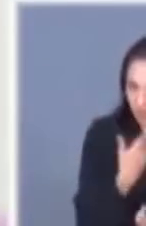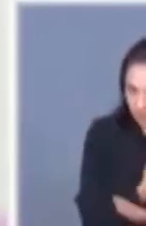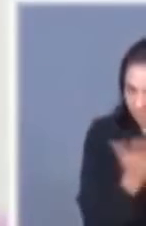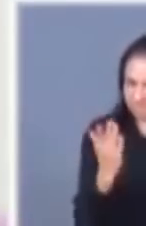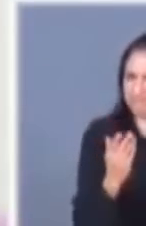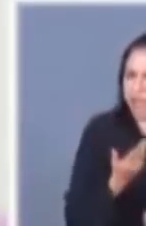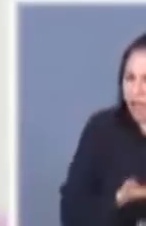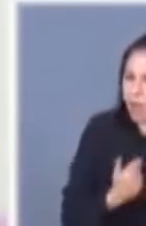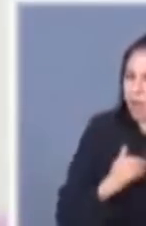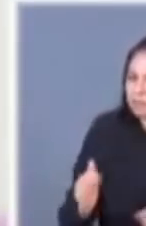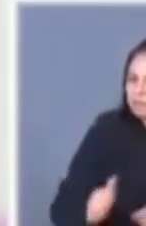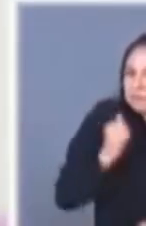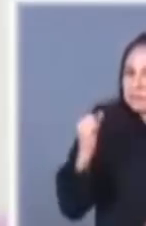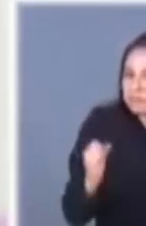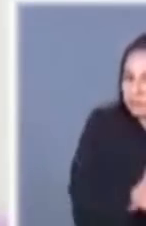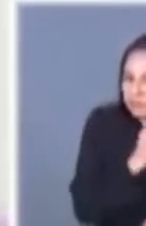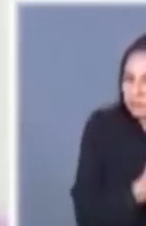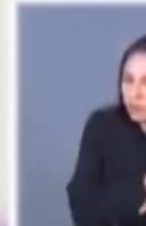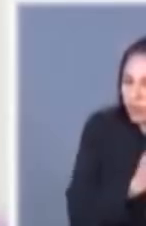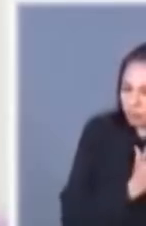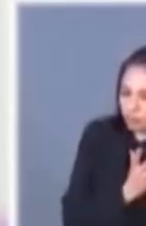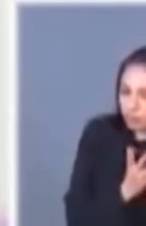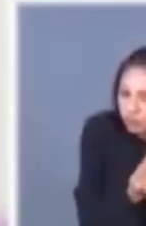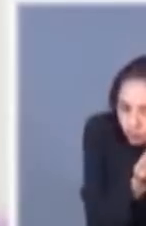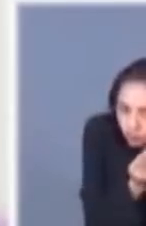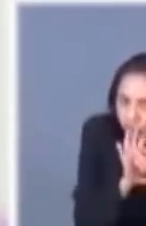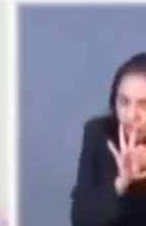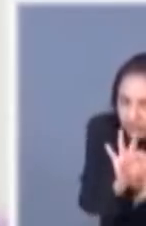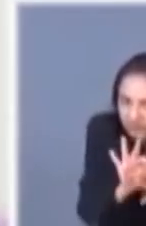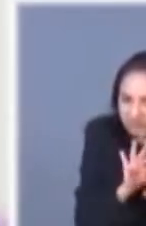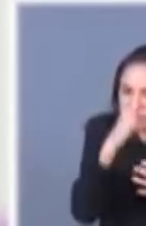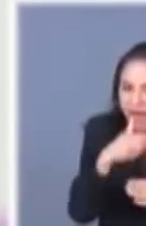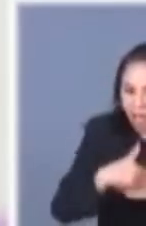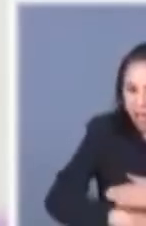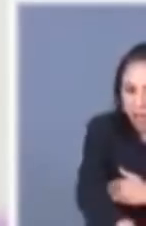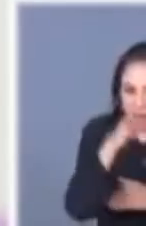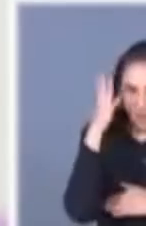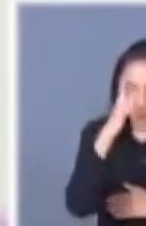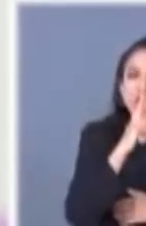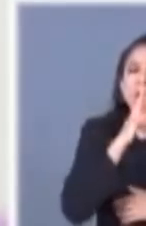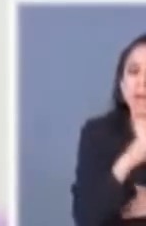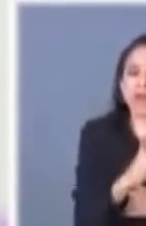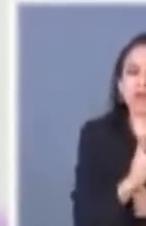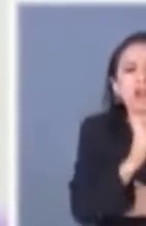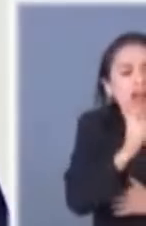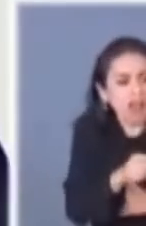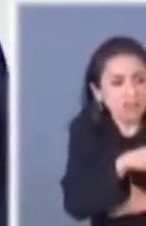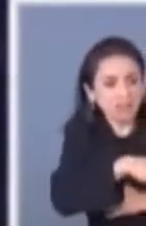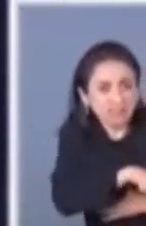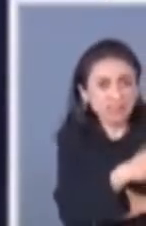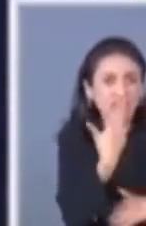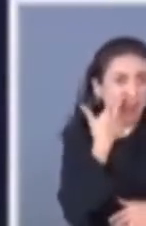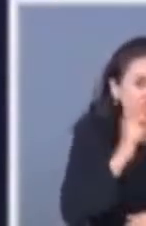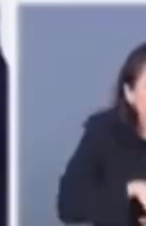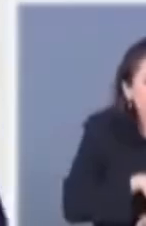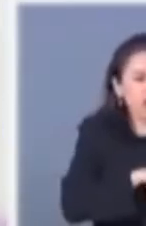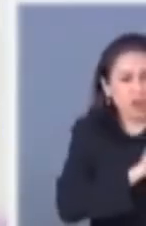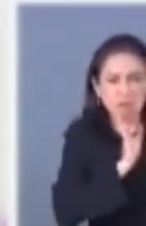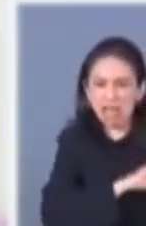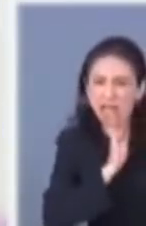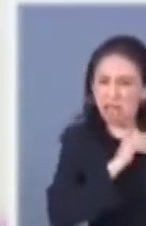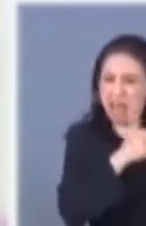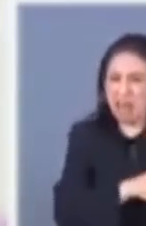juntos un gran futuro. No podemos permitir que la delincuencia nos siga atrapando. No